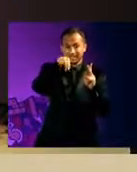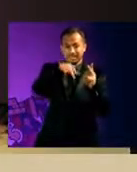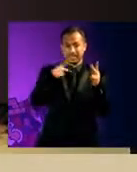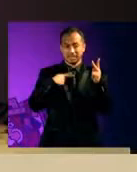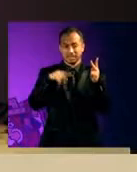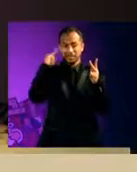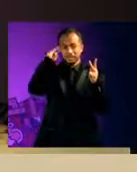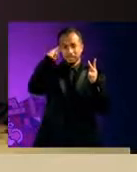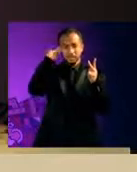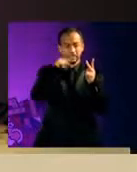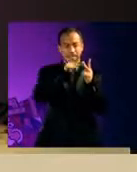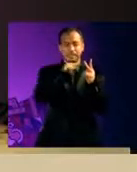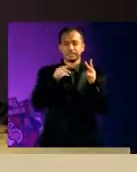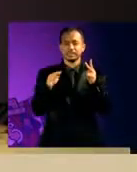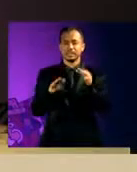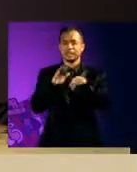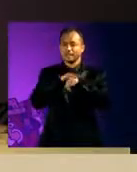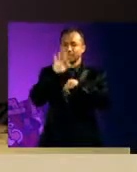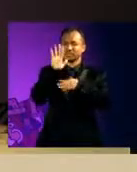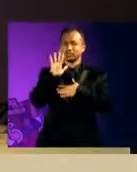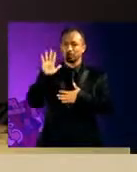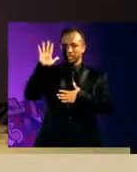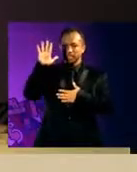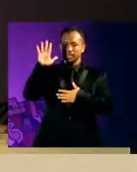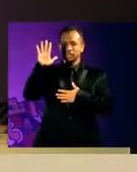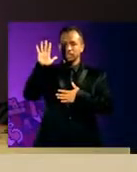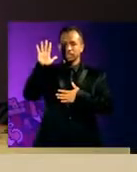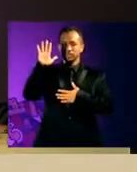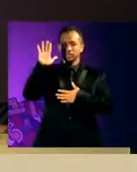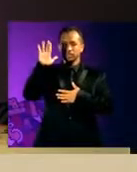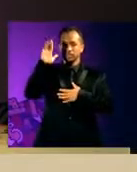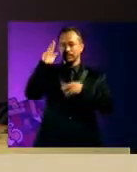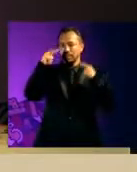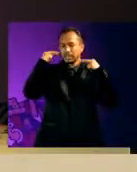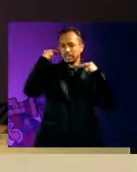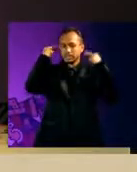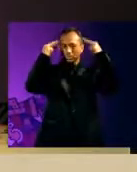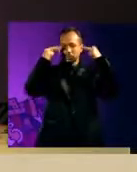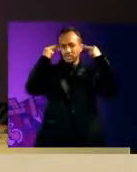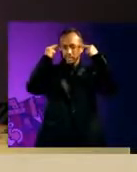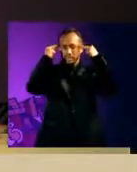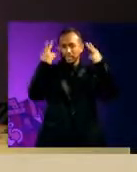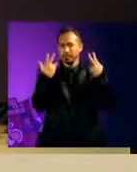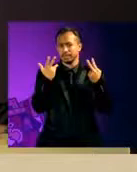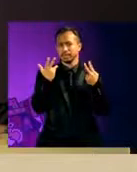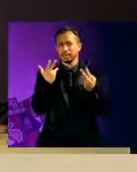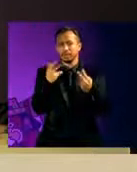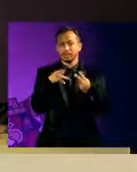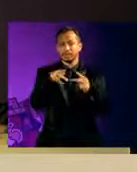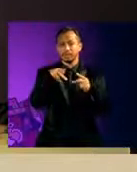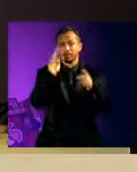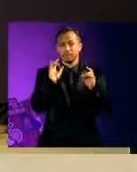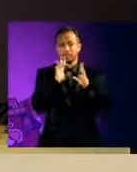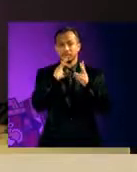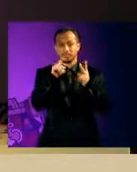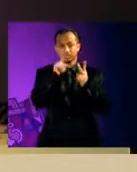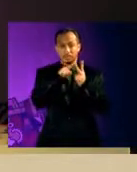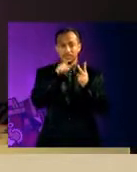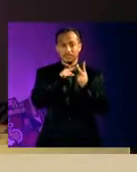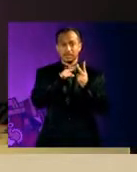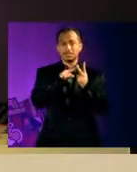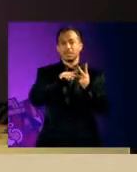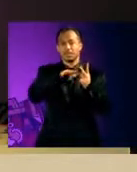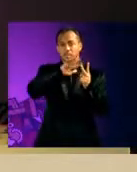el más comprometido con la corona con la monarquía y se mueve luchando por